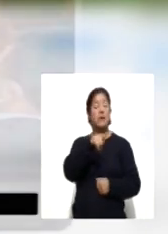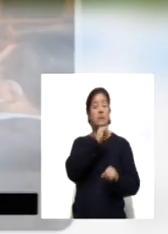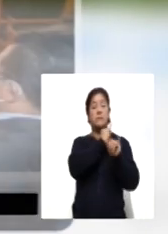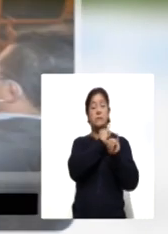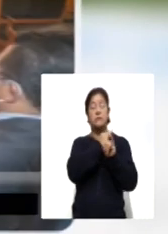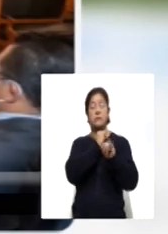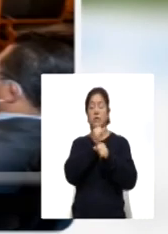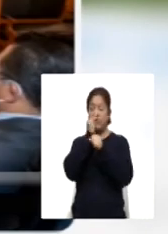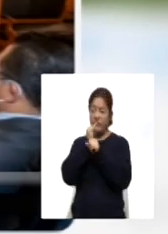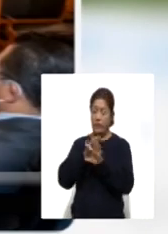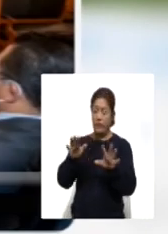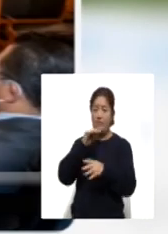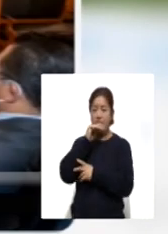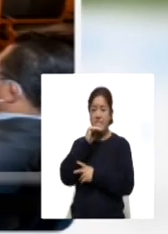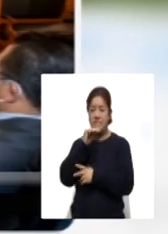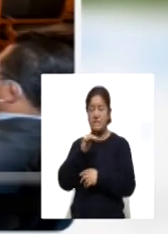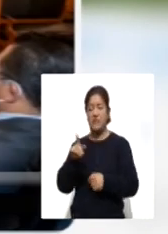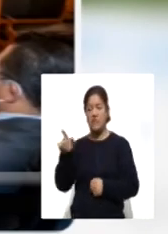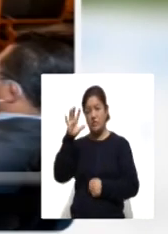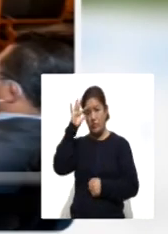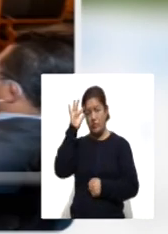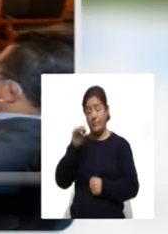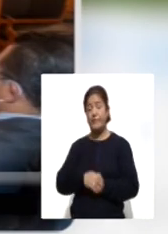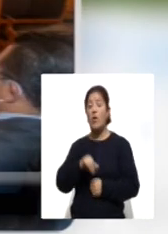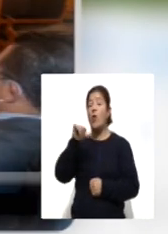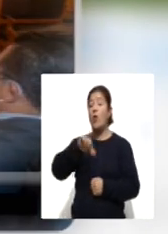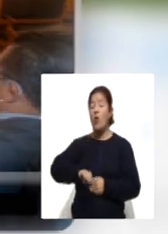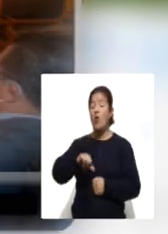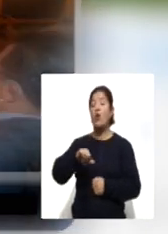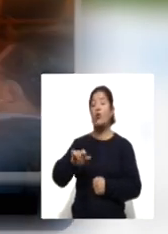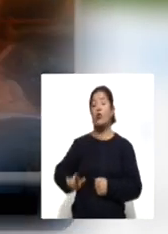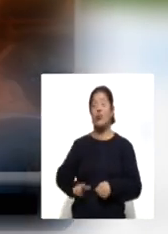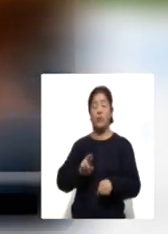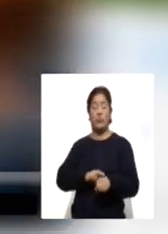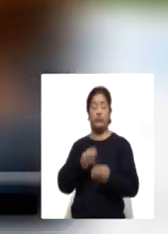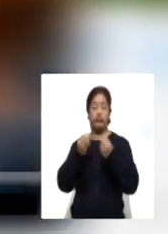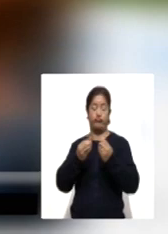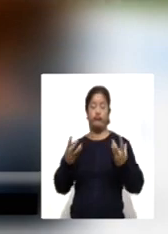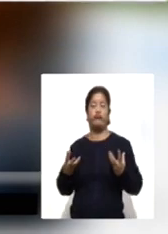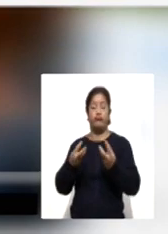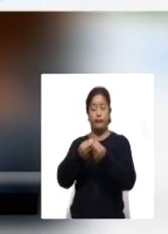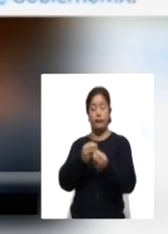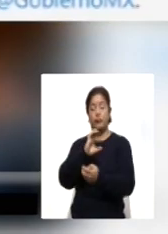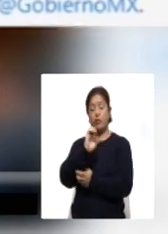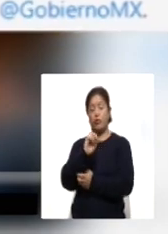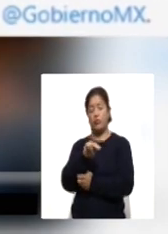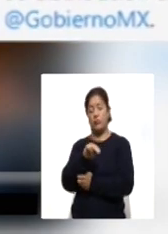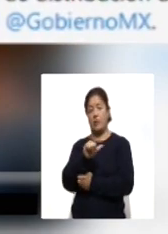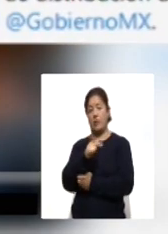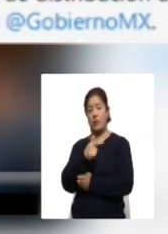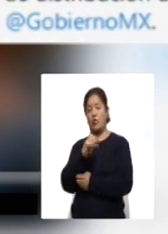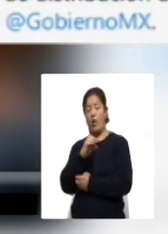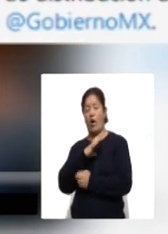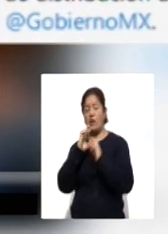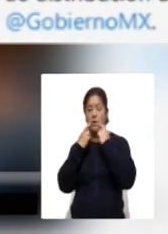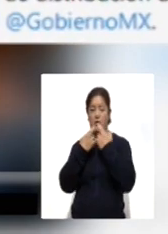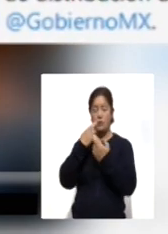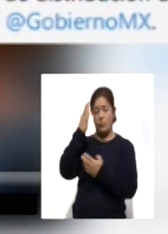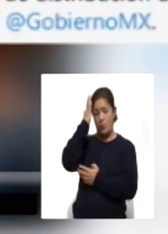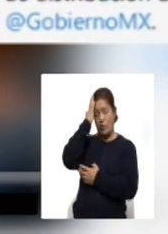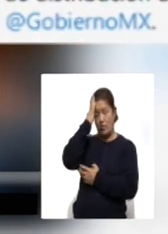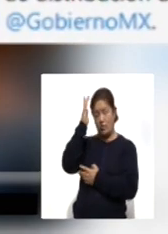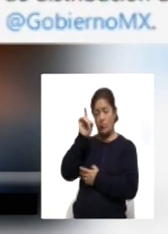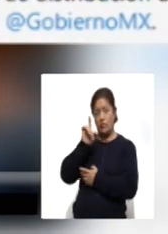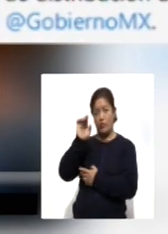a través de los siguientes mensajes. Hoy los gobernadores que integramos la CONAGO tuvimos reunión con funcionarios federales encabezados